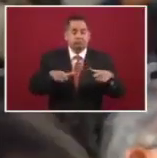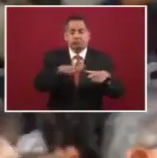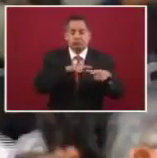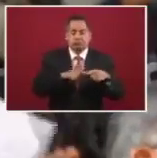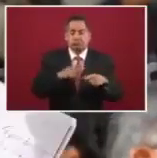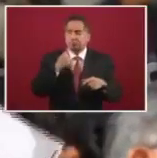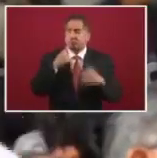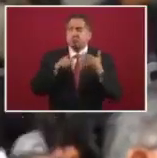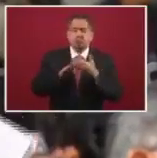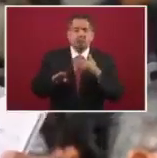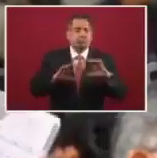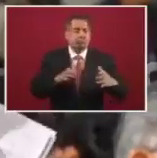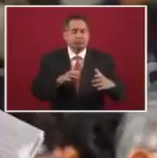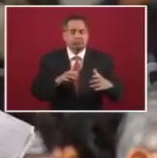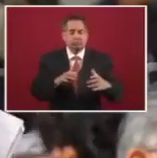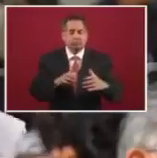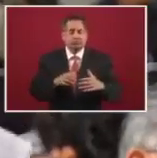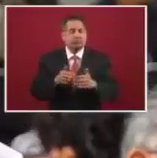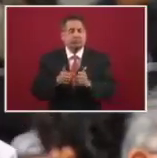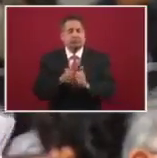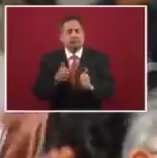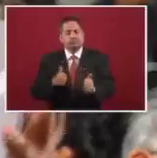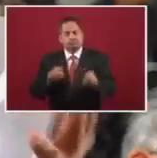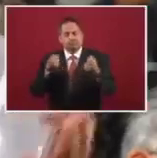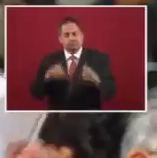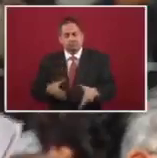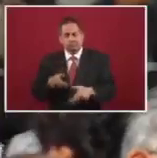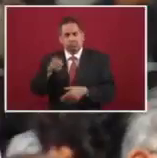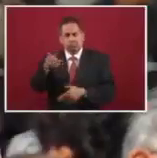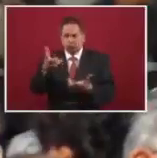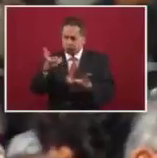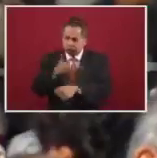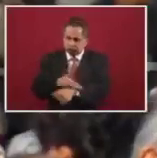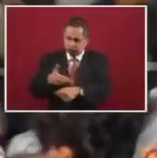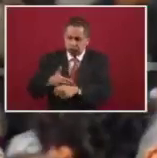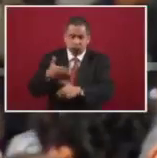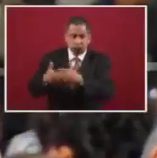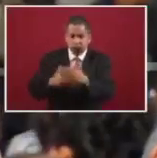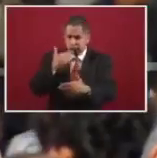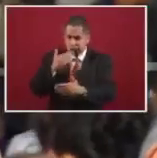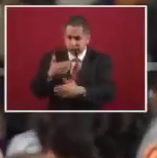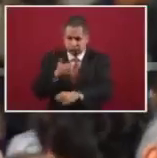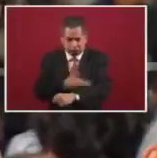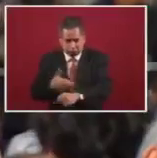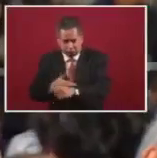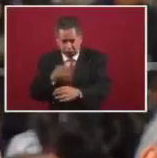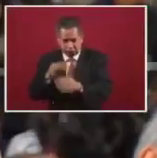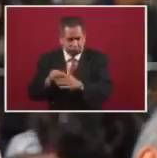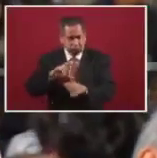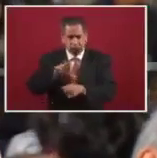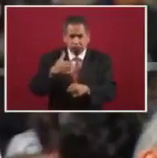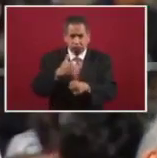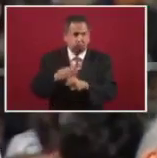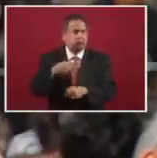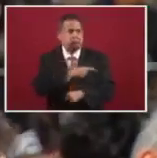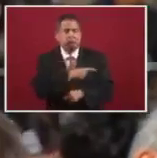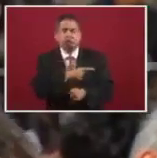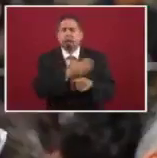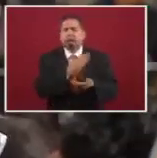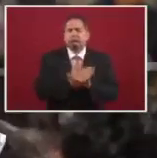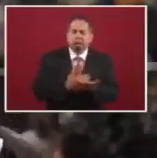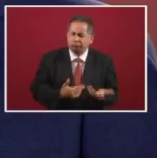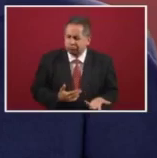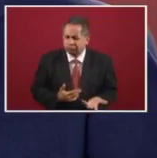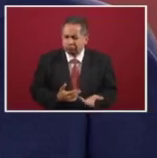decisiones para retrasar todo lo que usted muy bien está haciendo aquí por la República. Lo